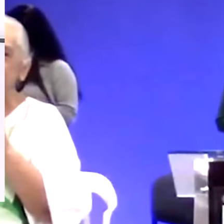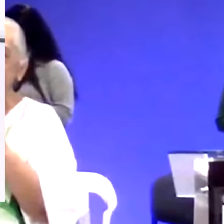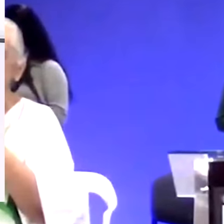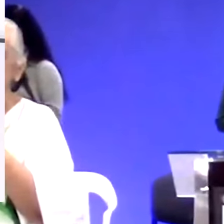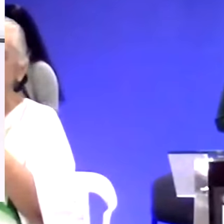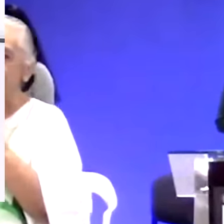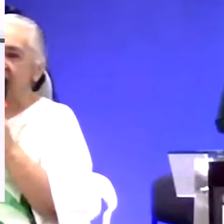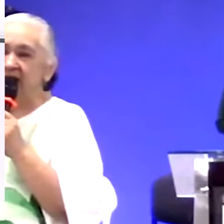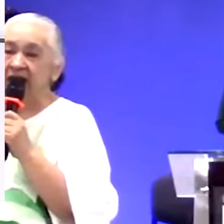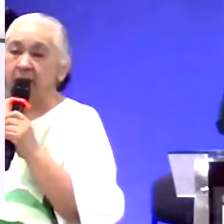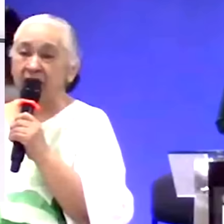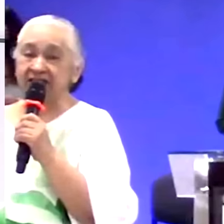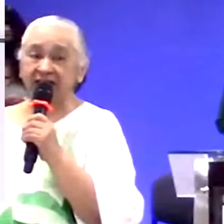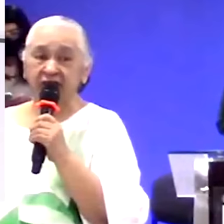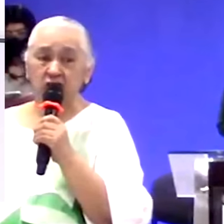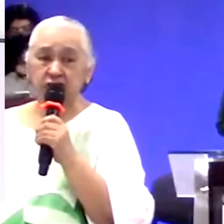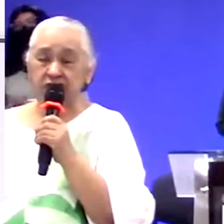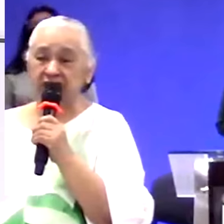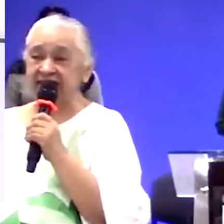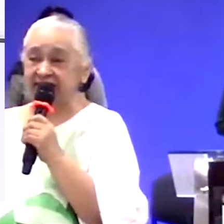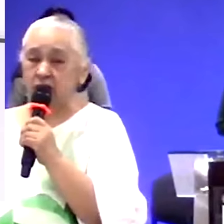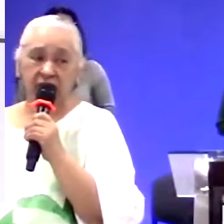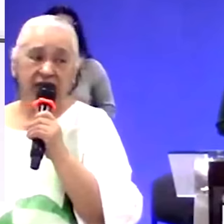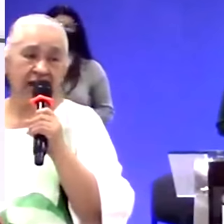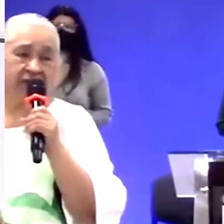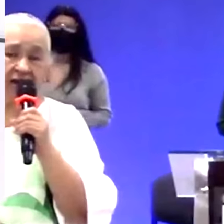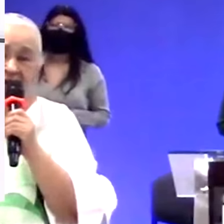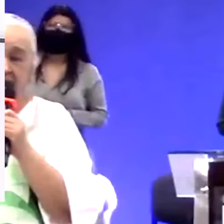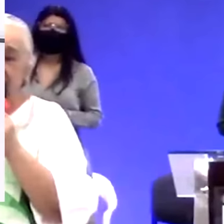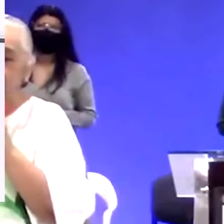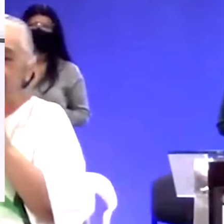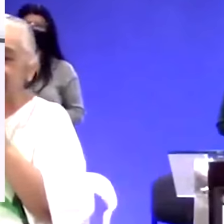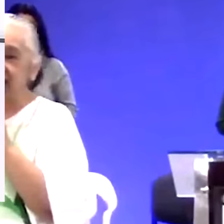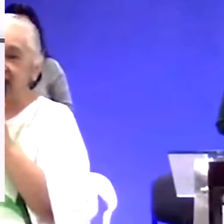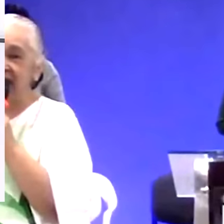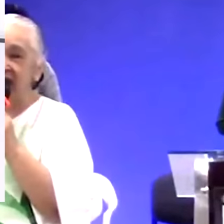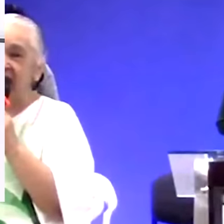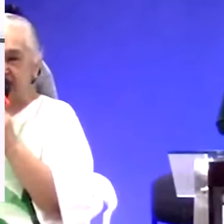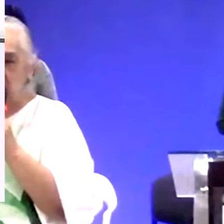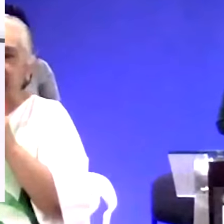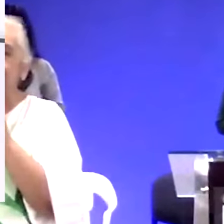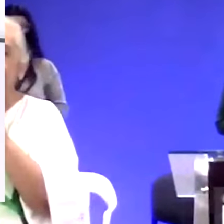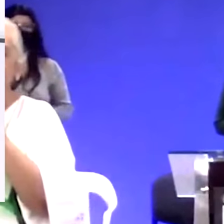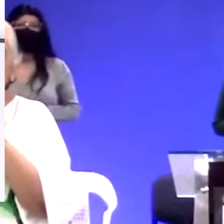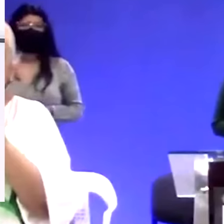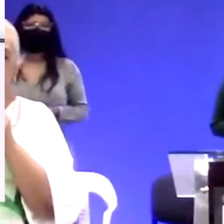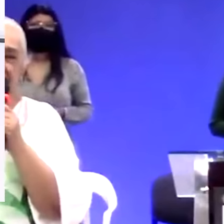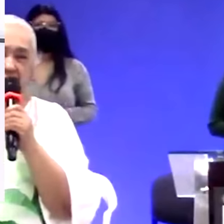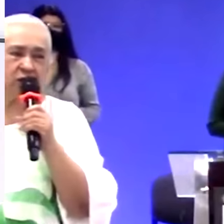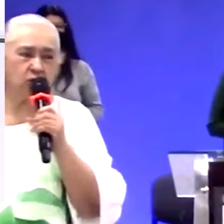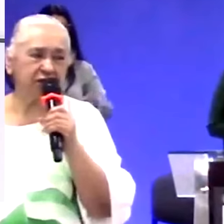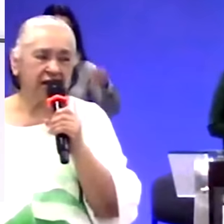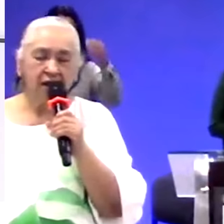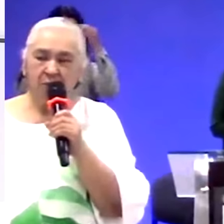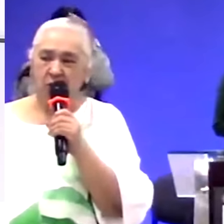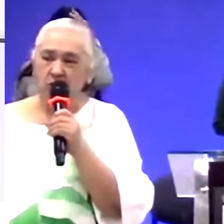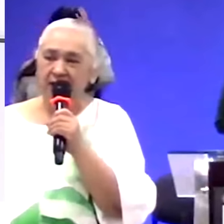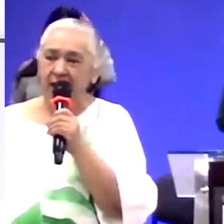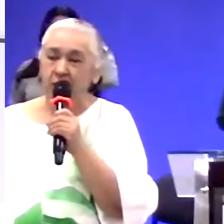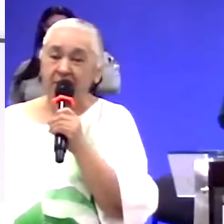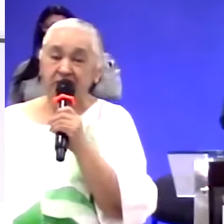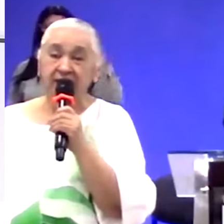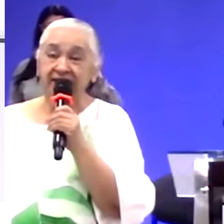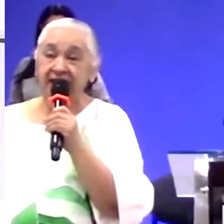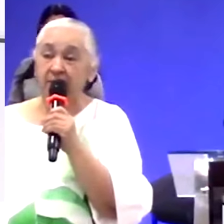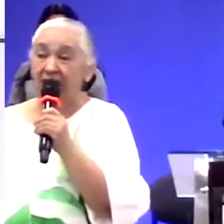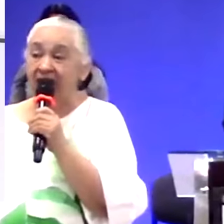salgas adelante y puedas vencer todo lo que esté ocasionando el alejamiento del Señor. Así que Dios te bendiga. Recuerda que soy tu